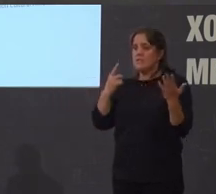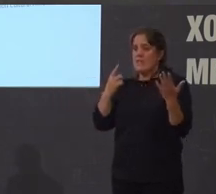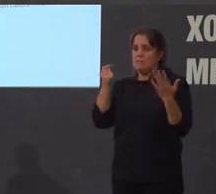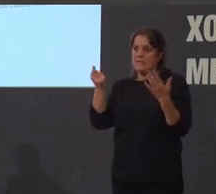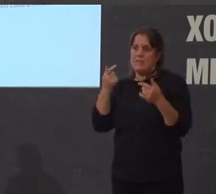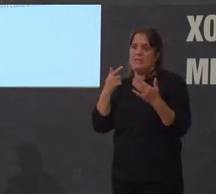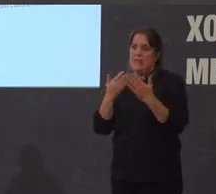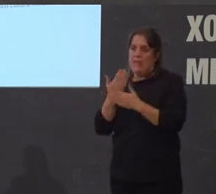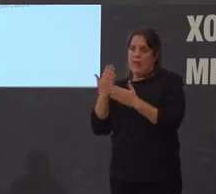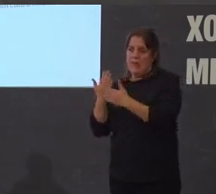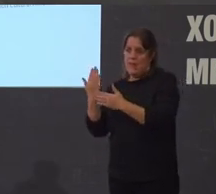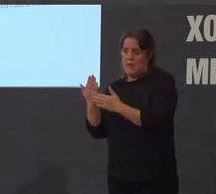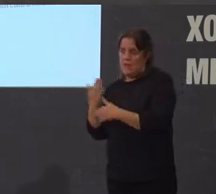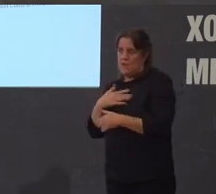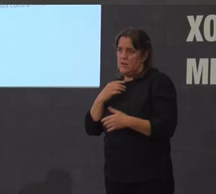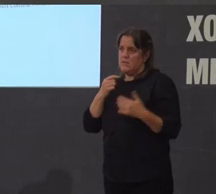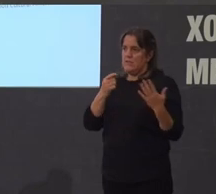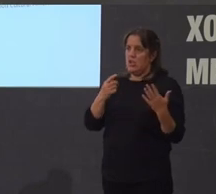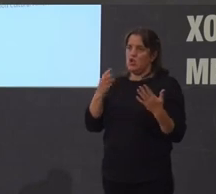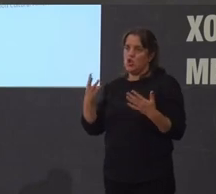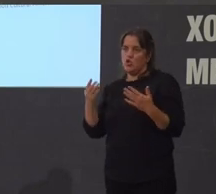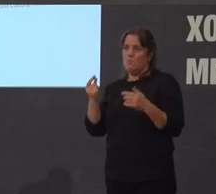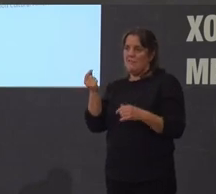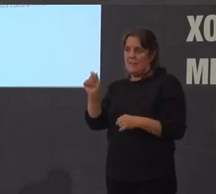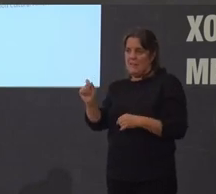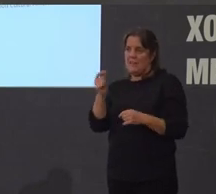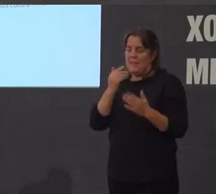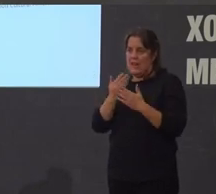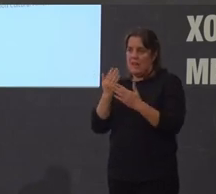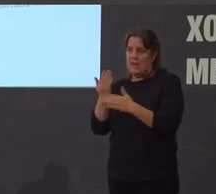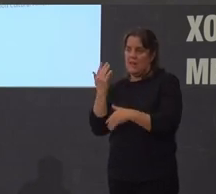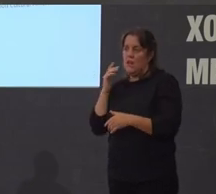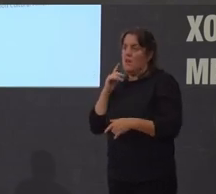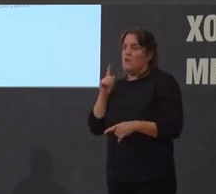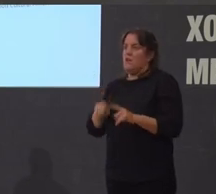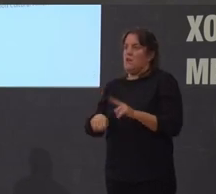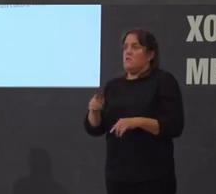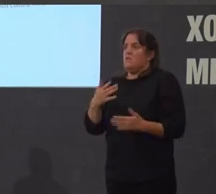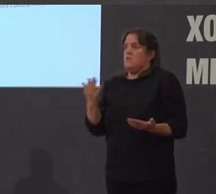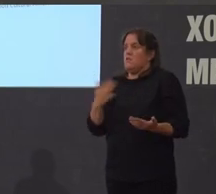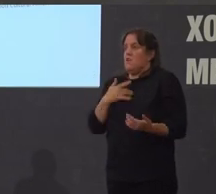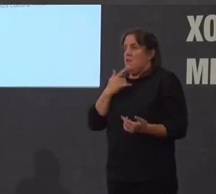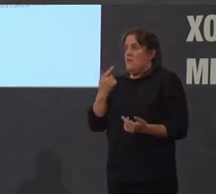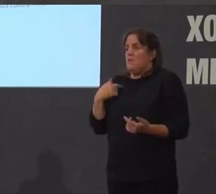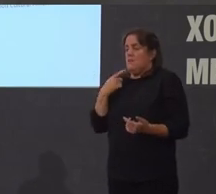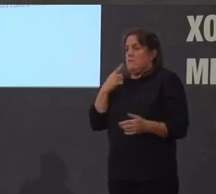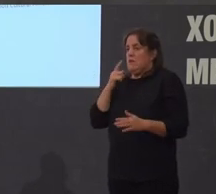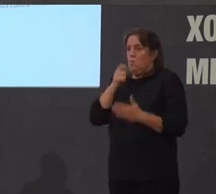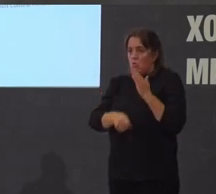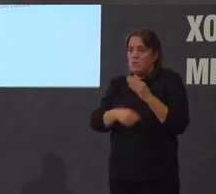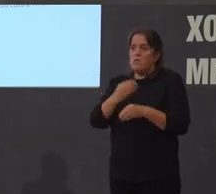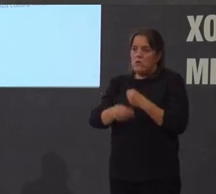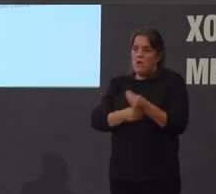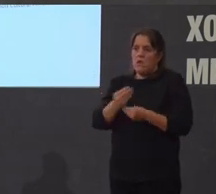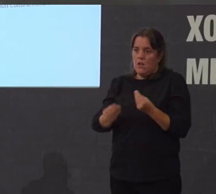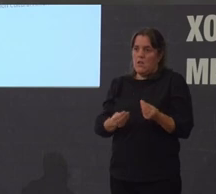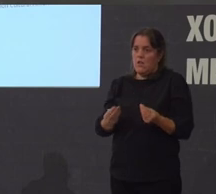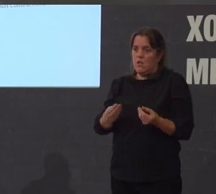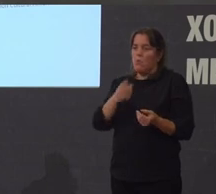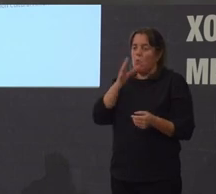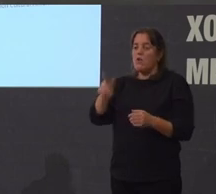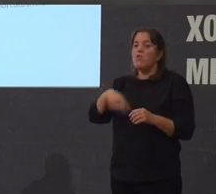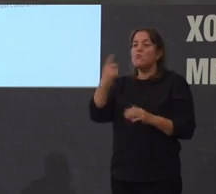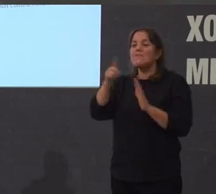pesetas diarias hoy todo dependía del tipo de de obreros evidentemente esa providencia significó efecto porque en las